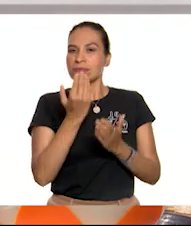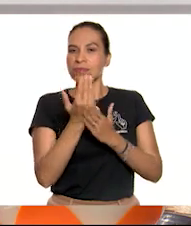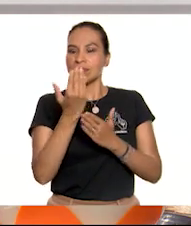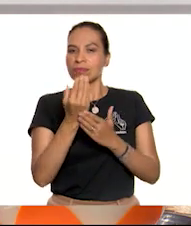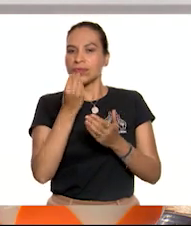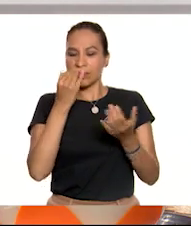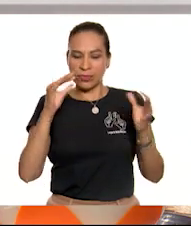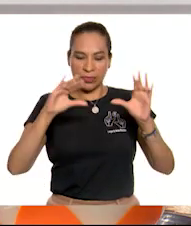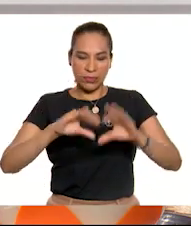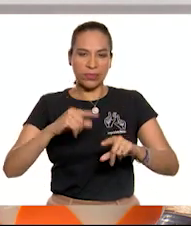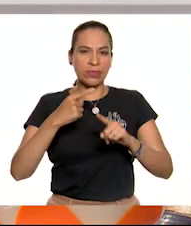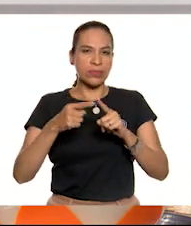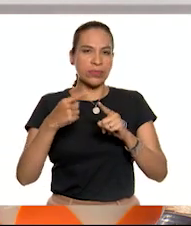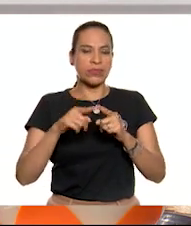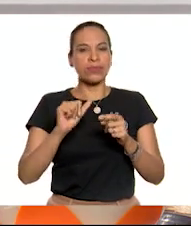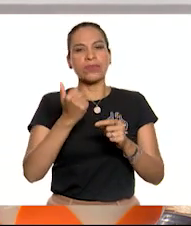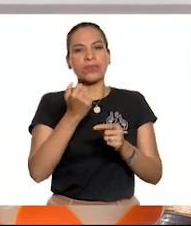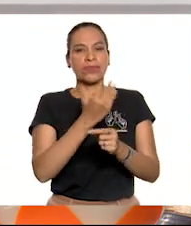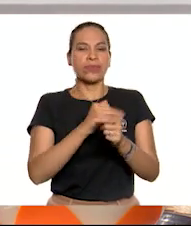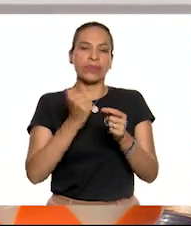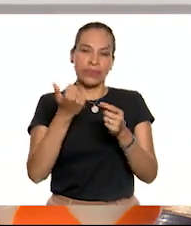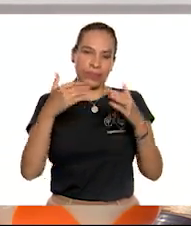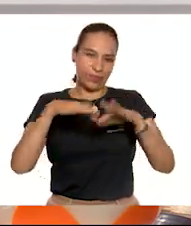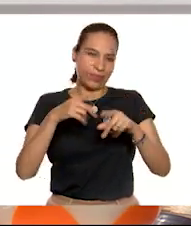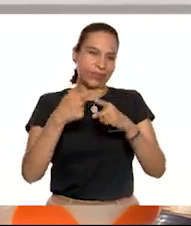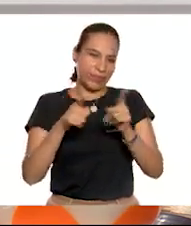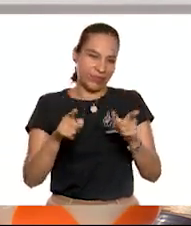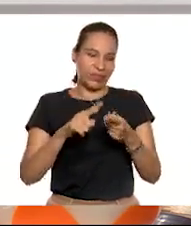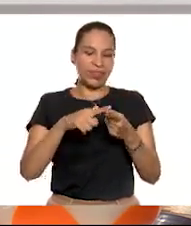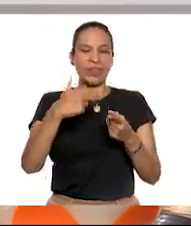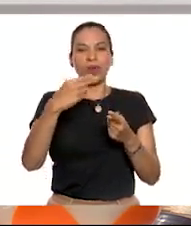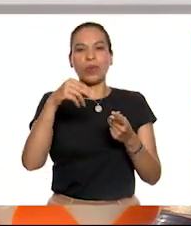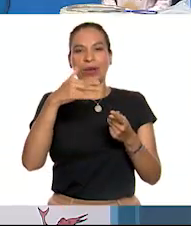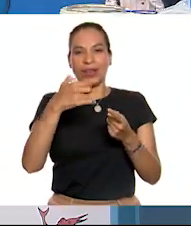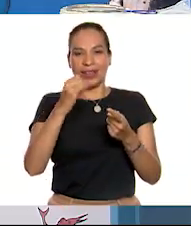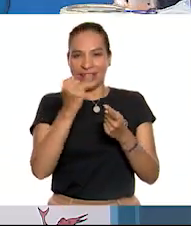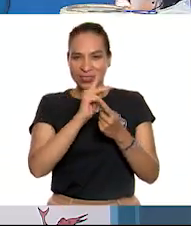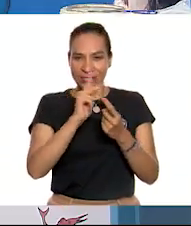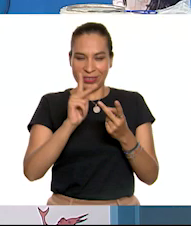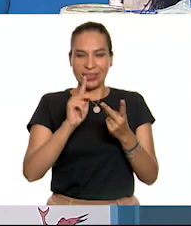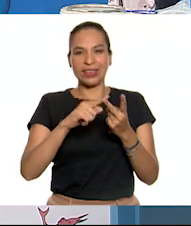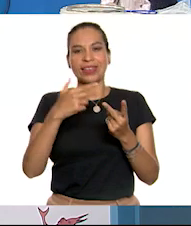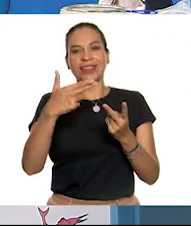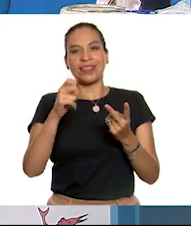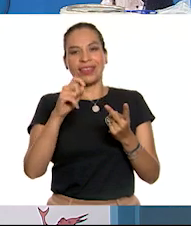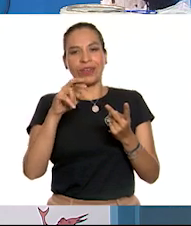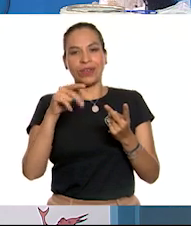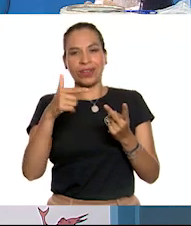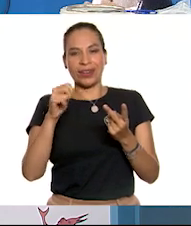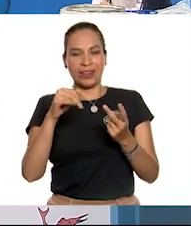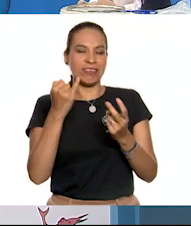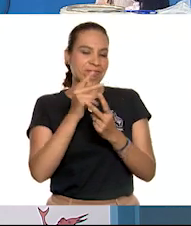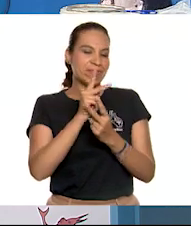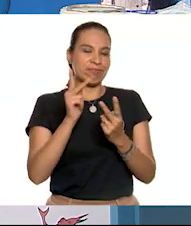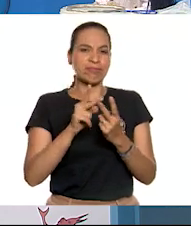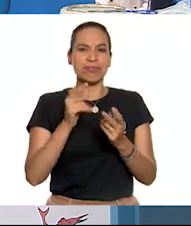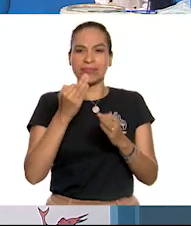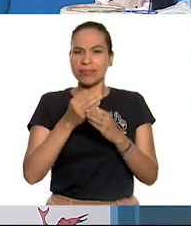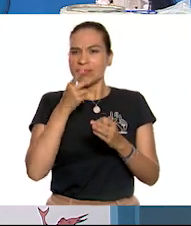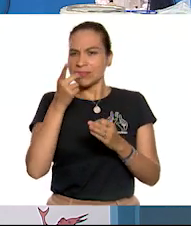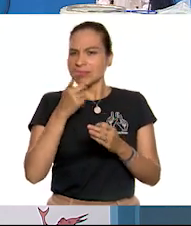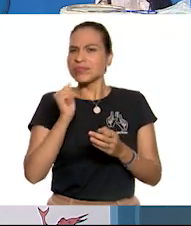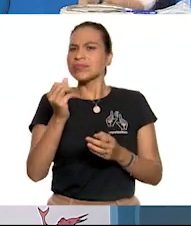una mezcla homogénea y otra heterogénea. Homogénea, heterogénea. ¿Ah, sí? Sí. Pues sí, Ale, están en todos lados. Pero dinos,